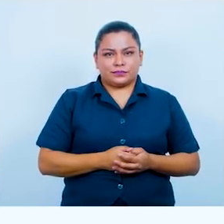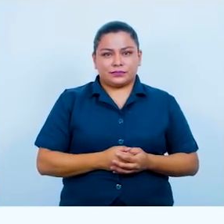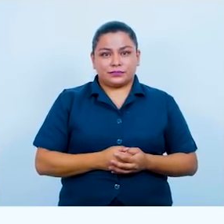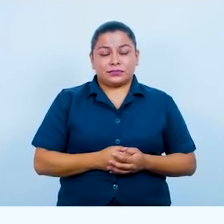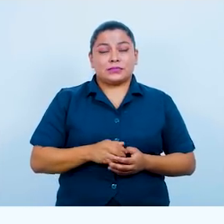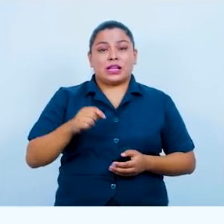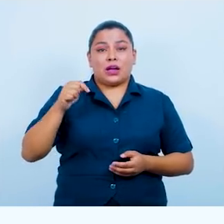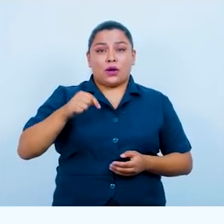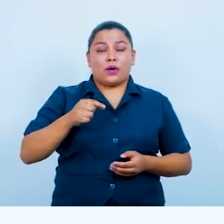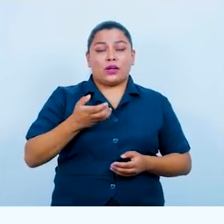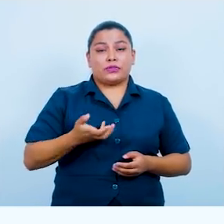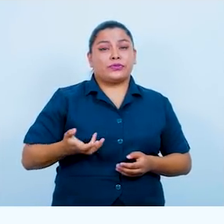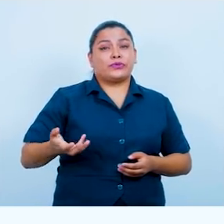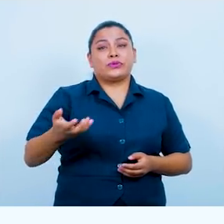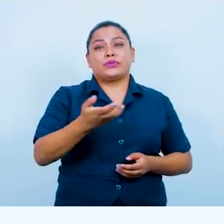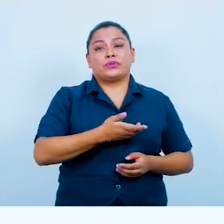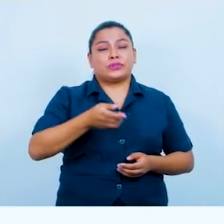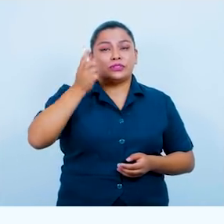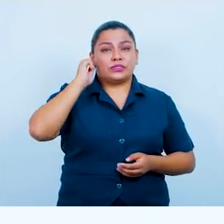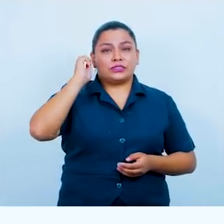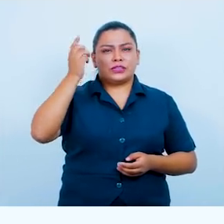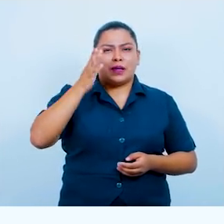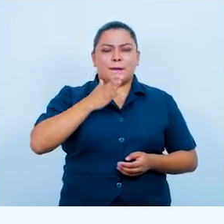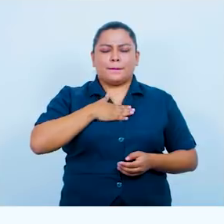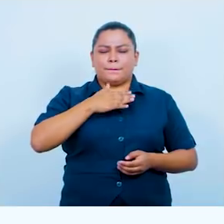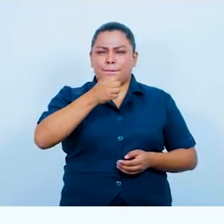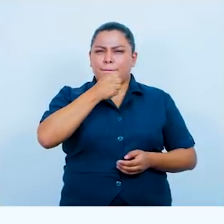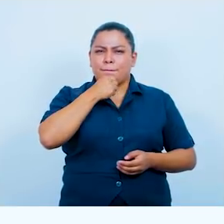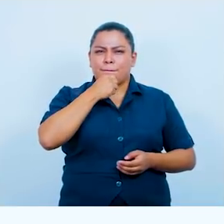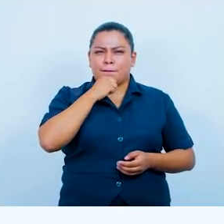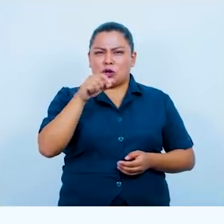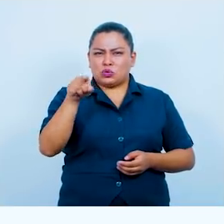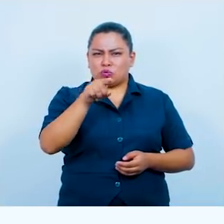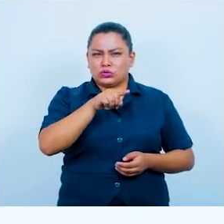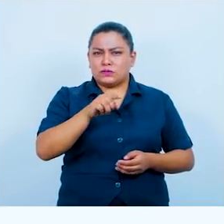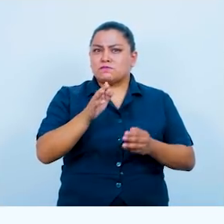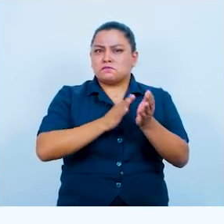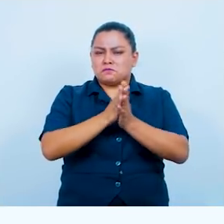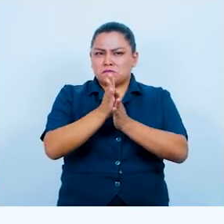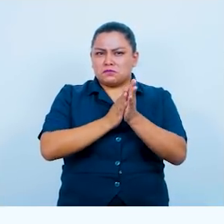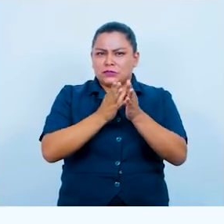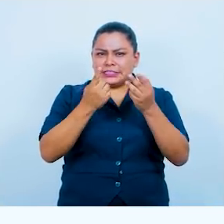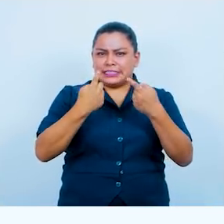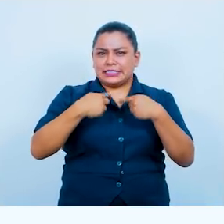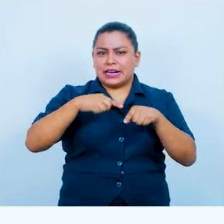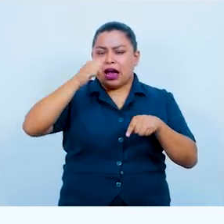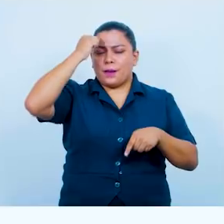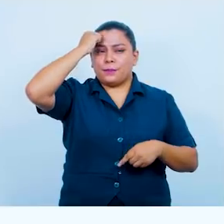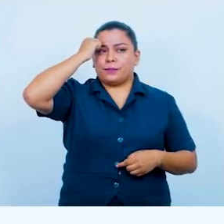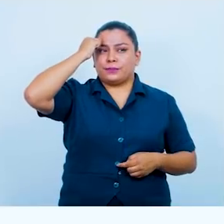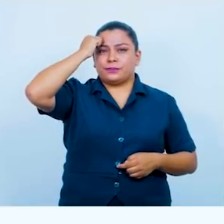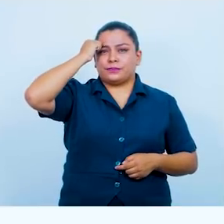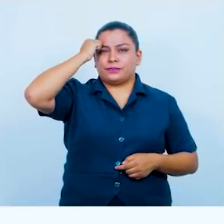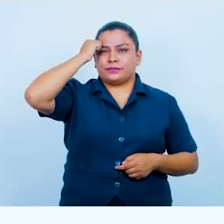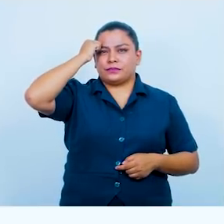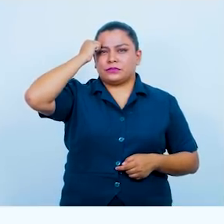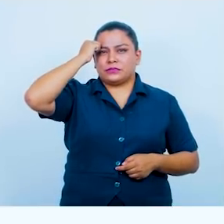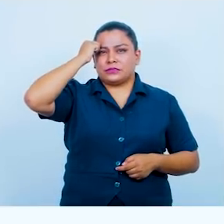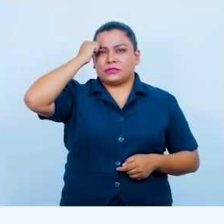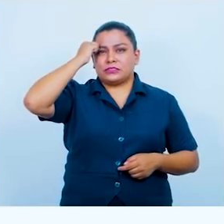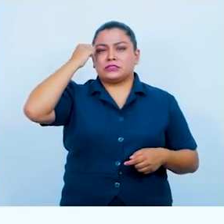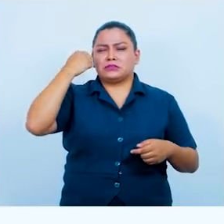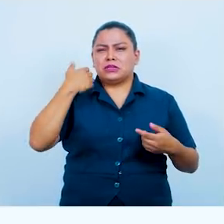Ahora bien, estimados docentes, según mis datos, ustedes están muy interesados por seguir aprendiendo. Y como están